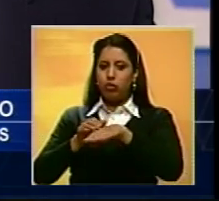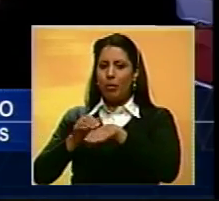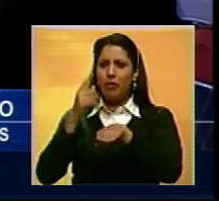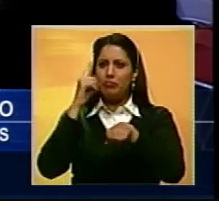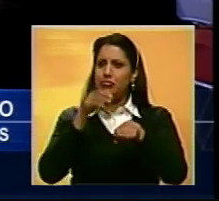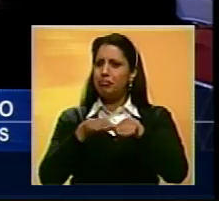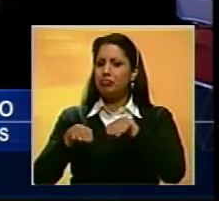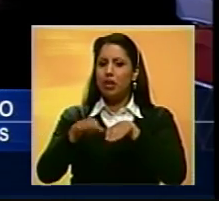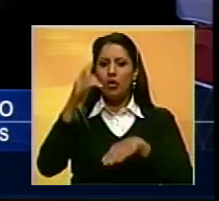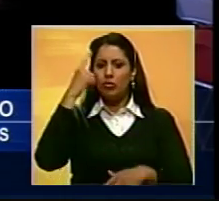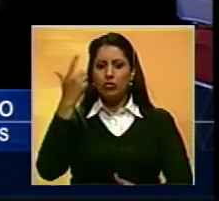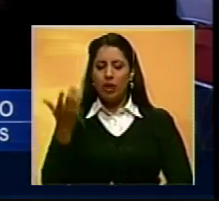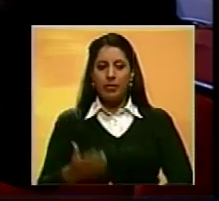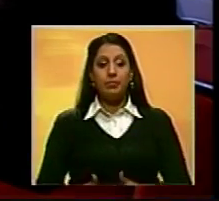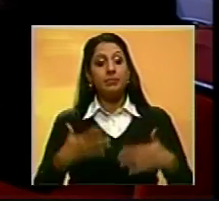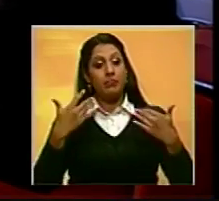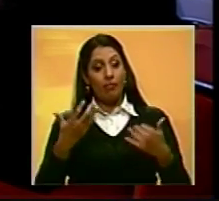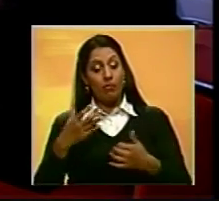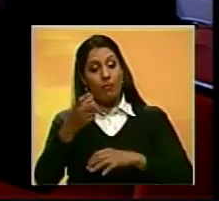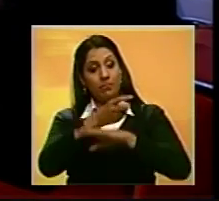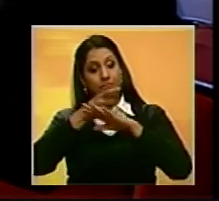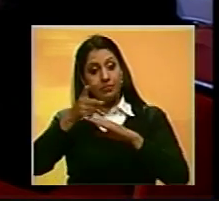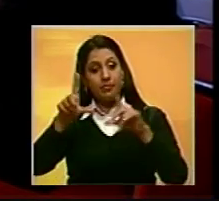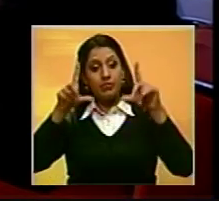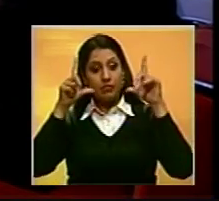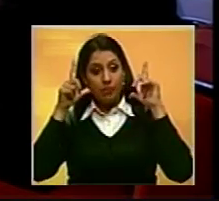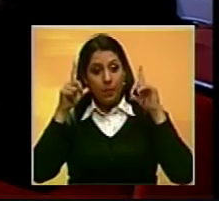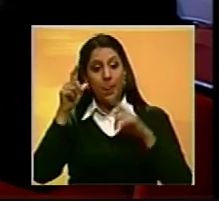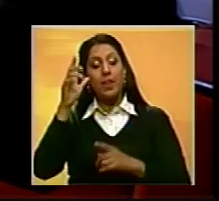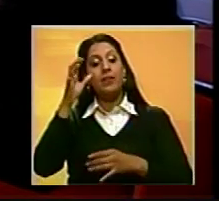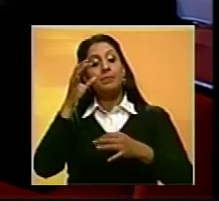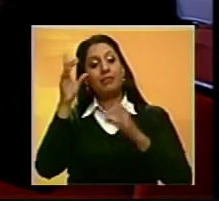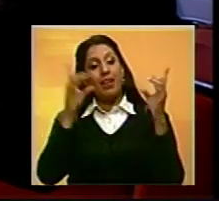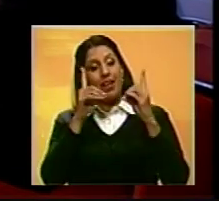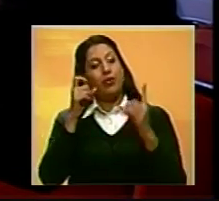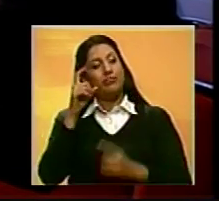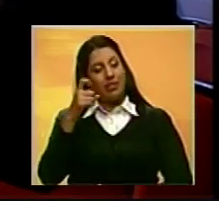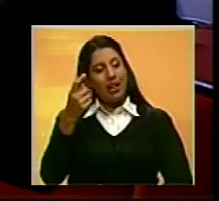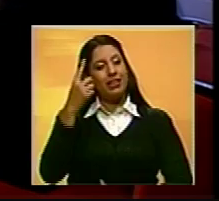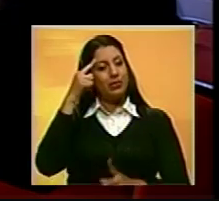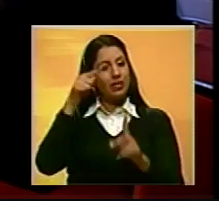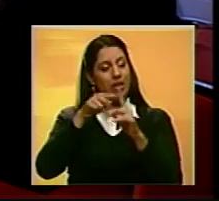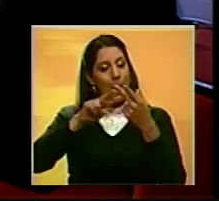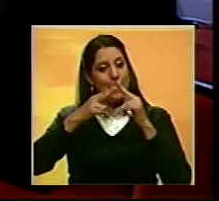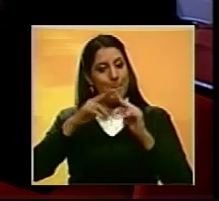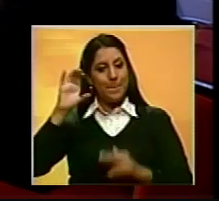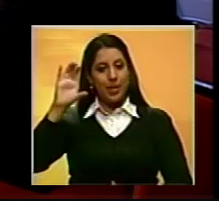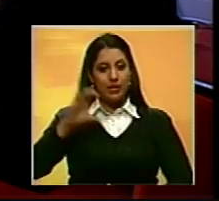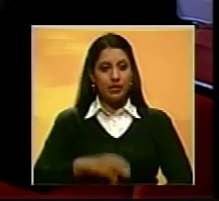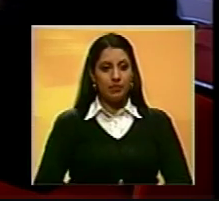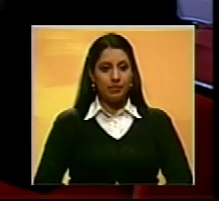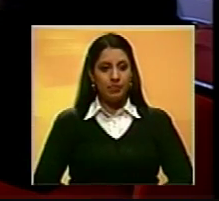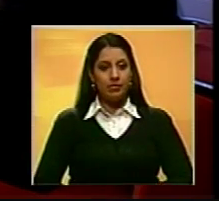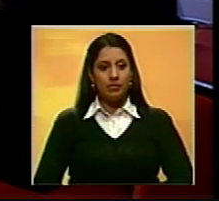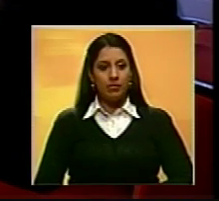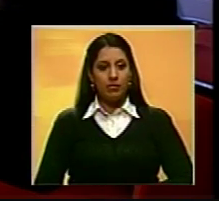cruza. El gobernador de Vargas insistió que el diálogo es necesario para alcanzar la paz en el país.